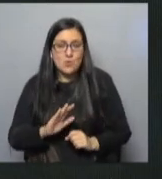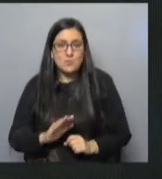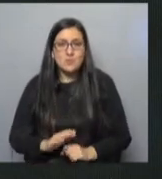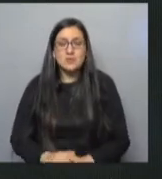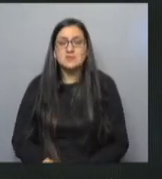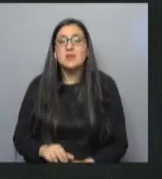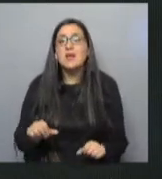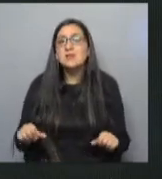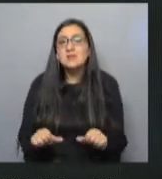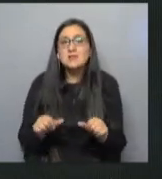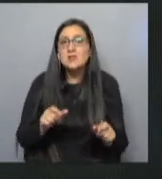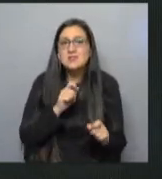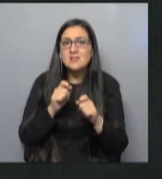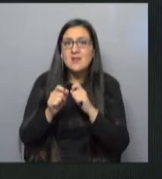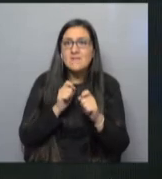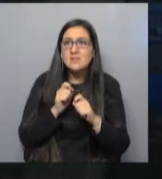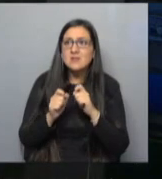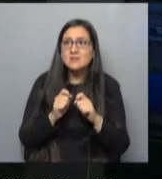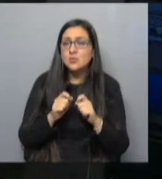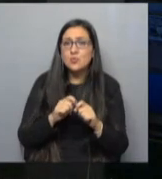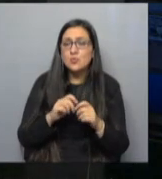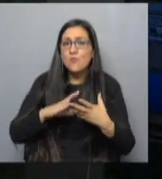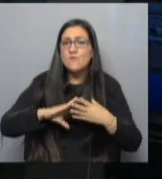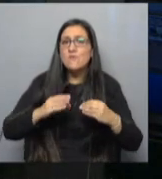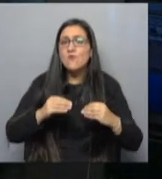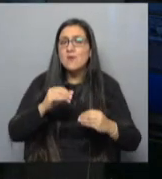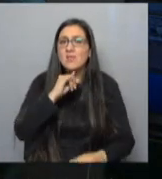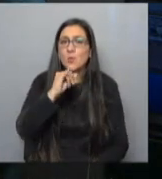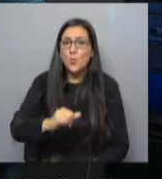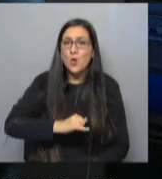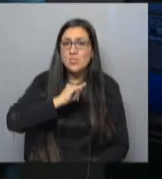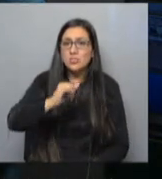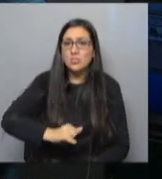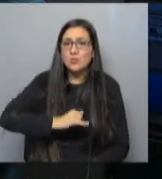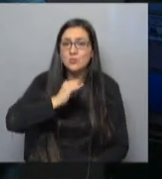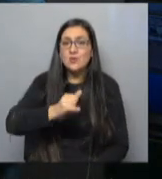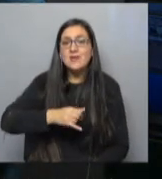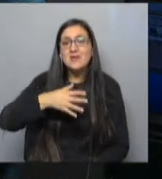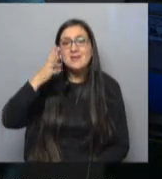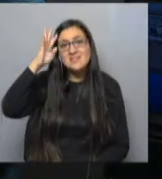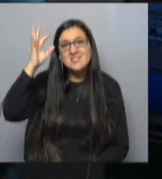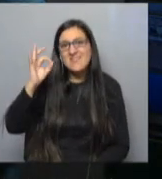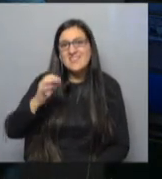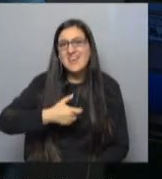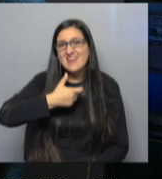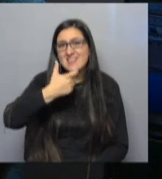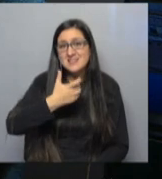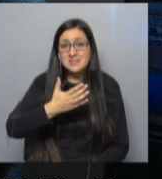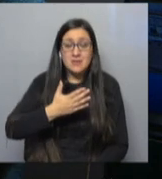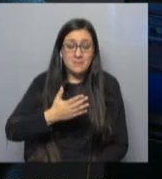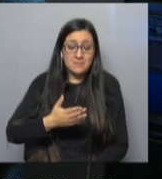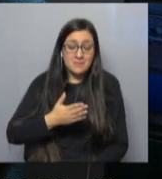construyó como un cuento sabía reírse de sí misma